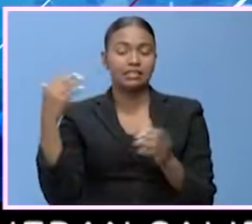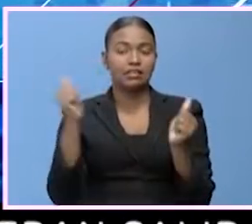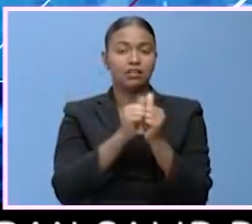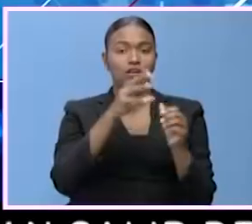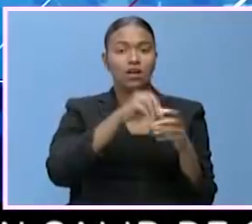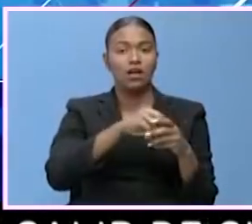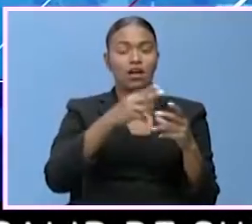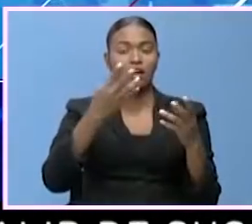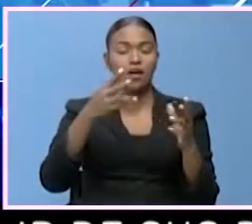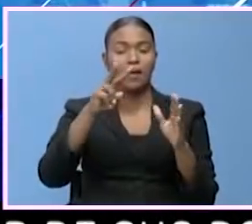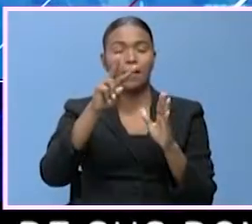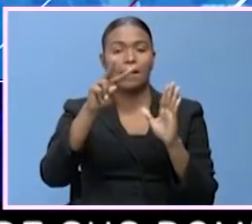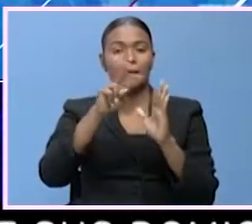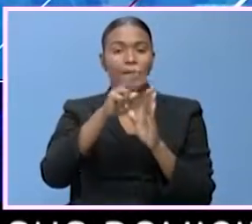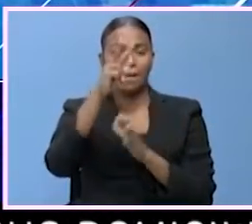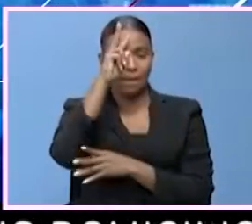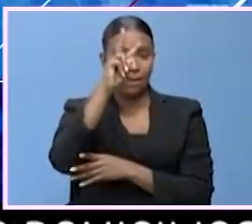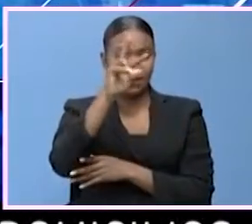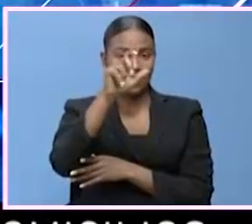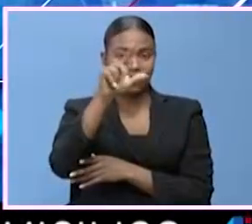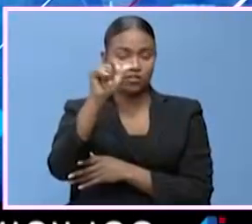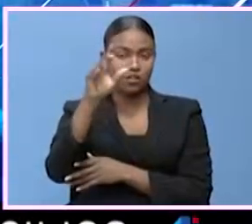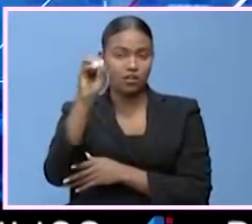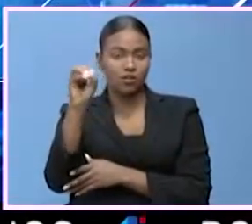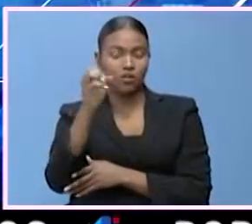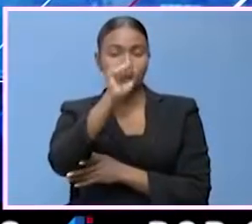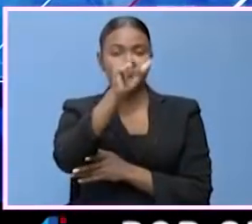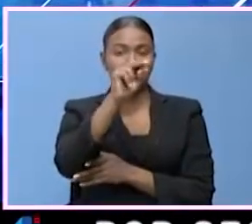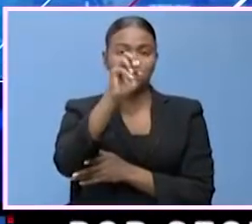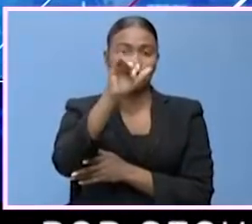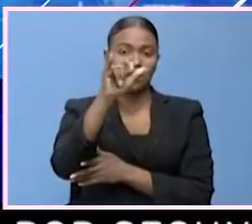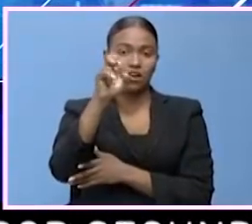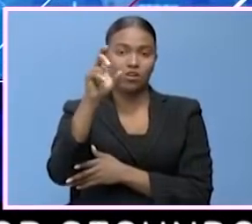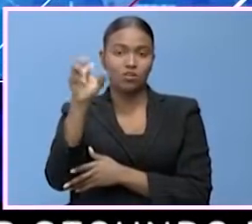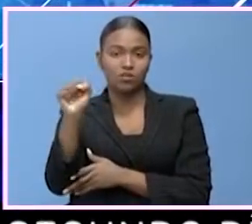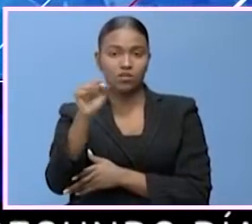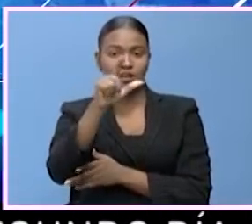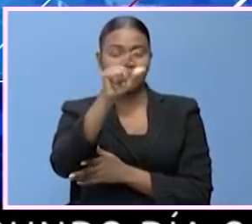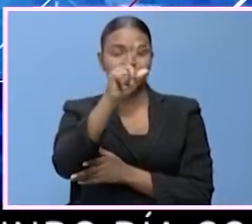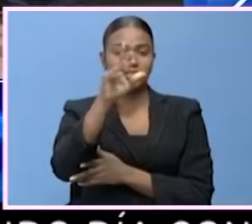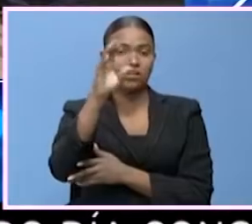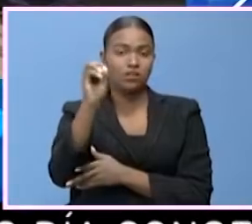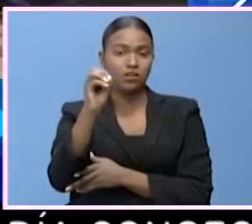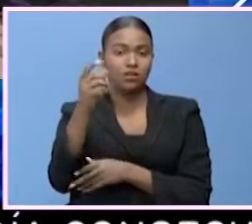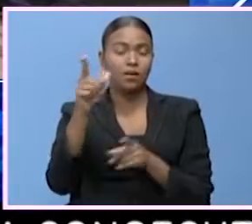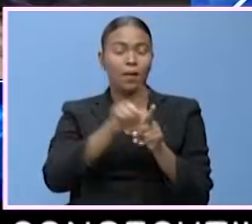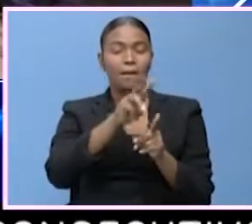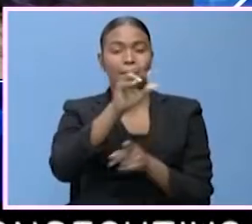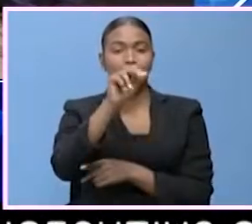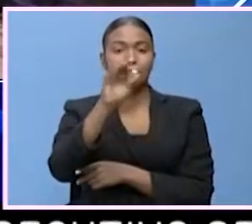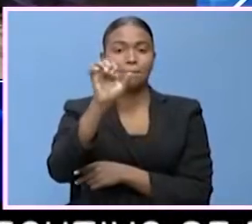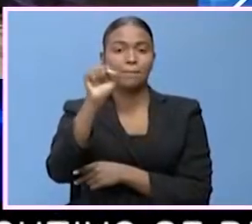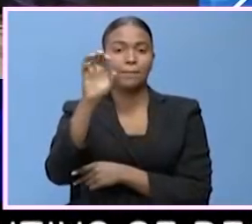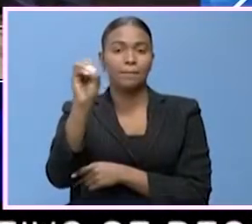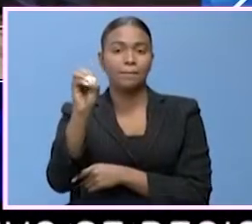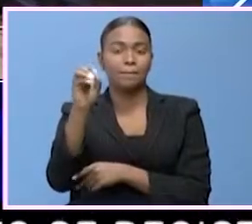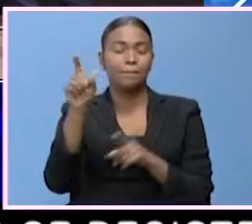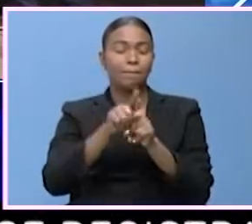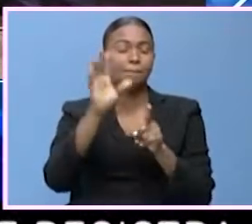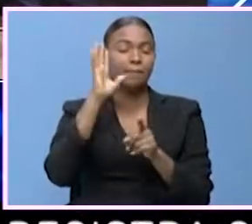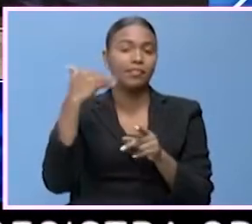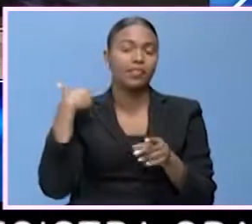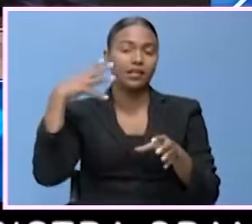Villa Consuelo, Mauricio Báez, San Carlos, San Lázaro, El Millón, Huellas del Siglo, Bameso, y